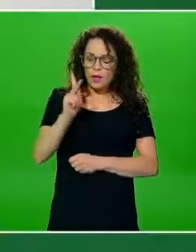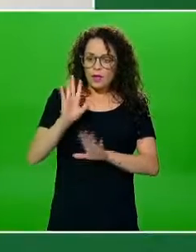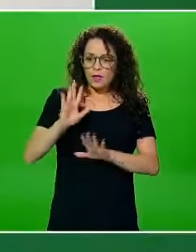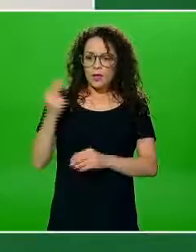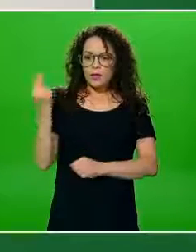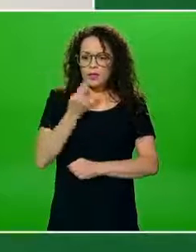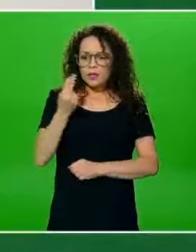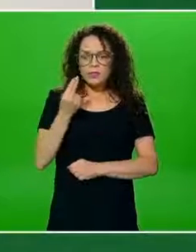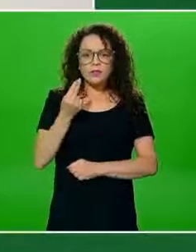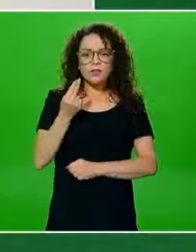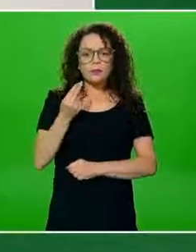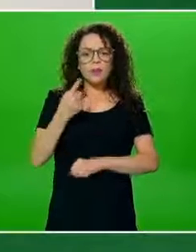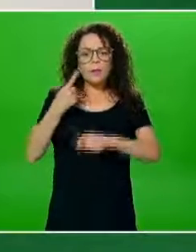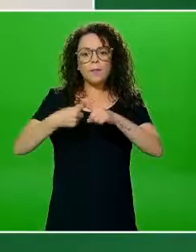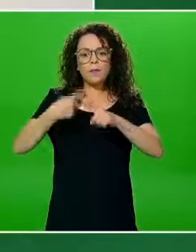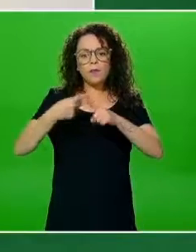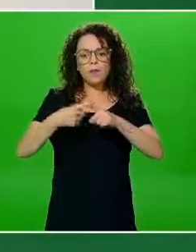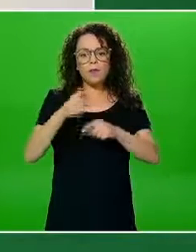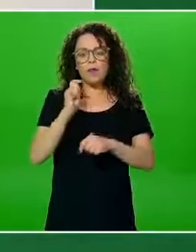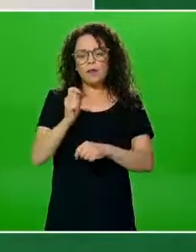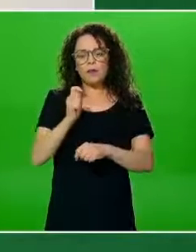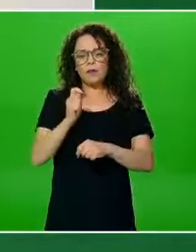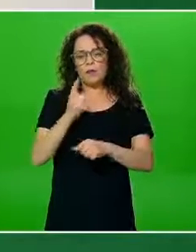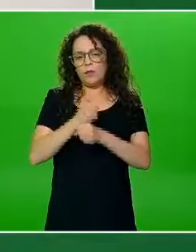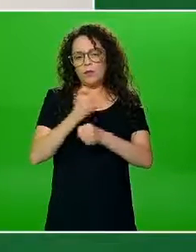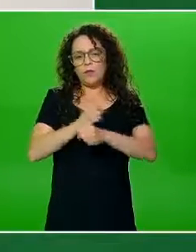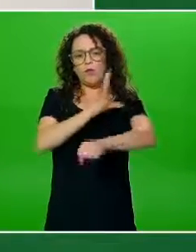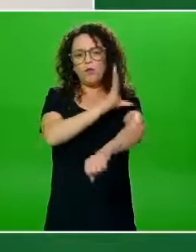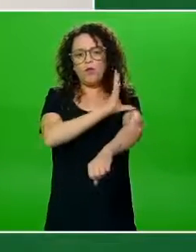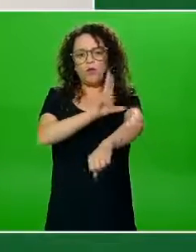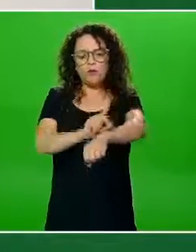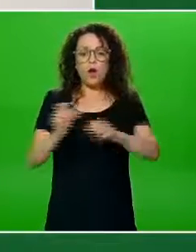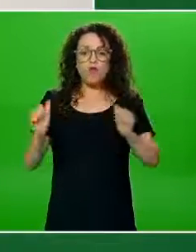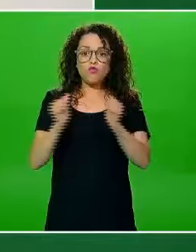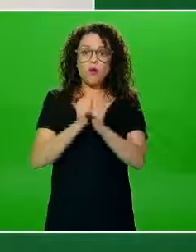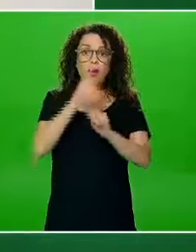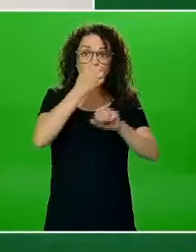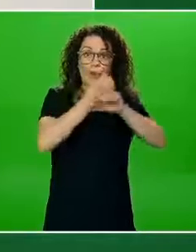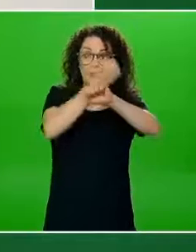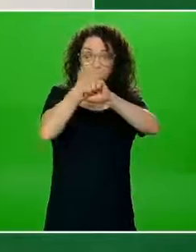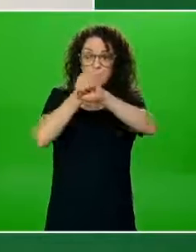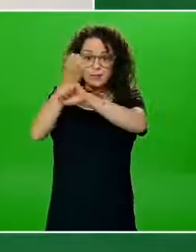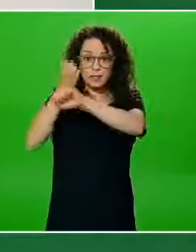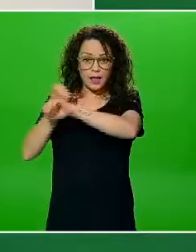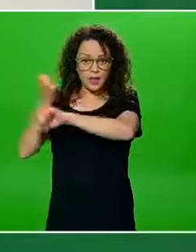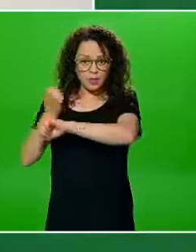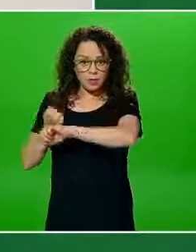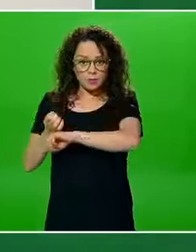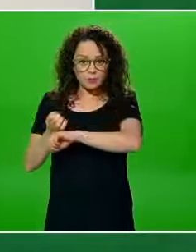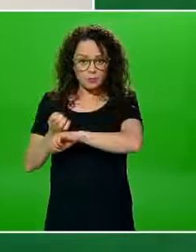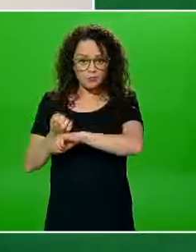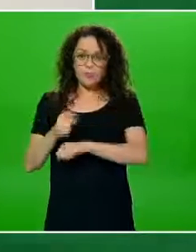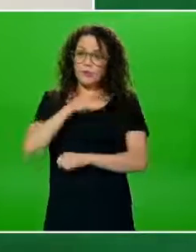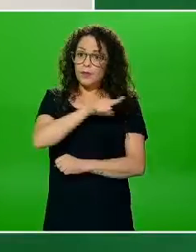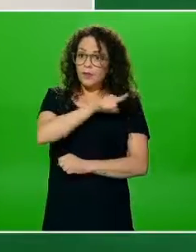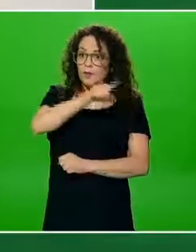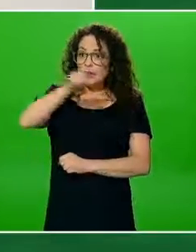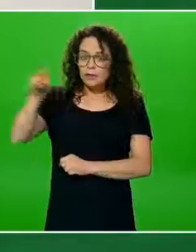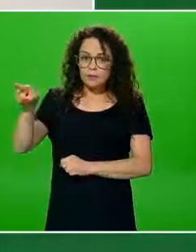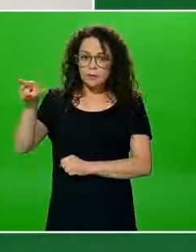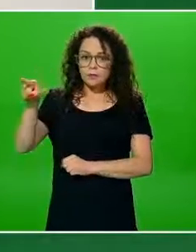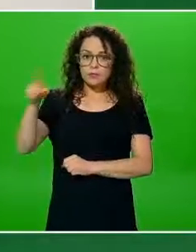una parte de coordinación con los estados para que los estados, las